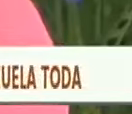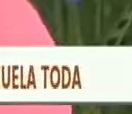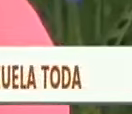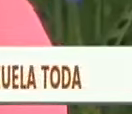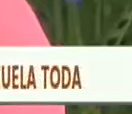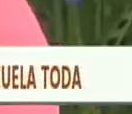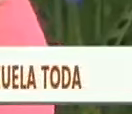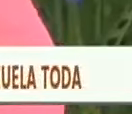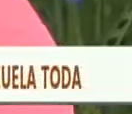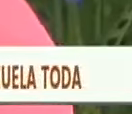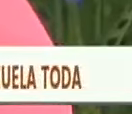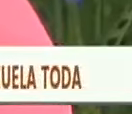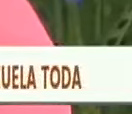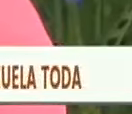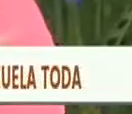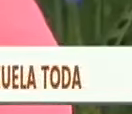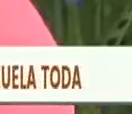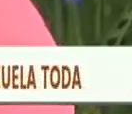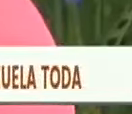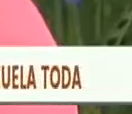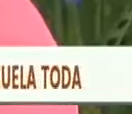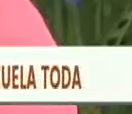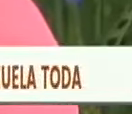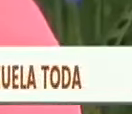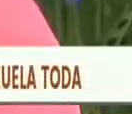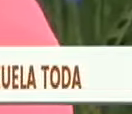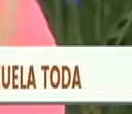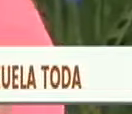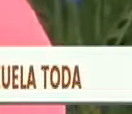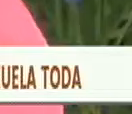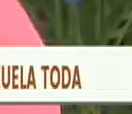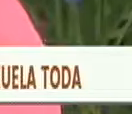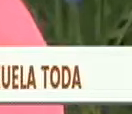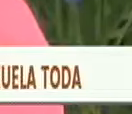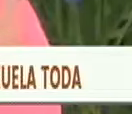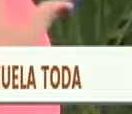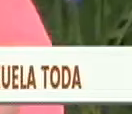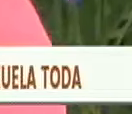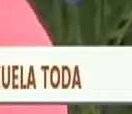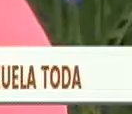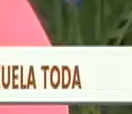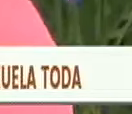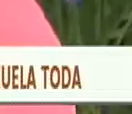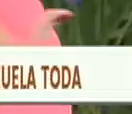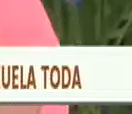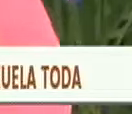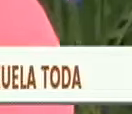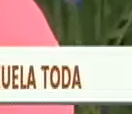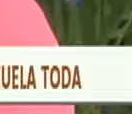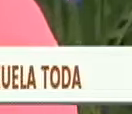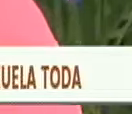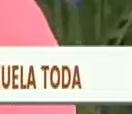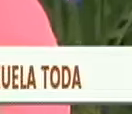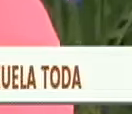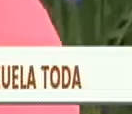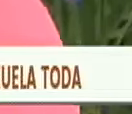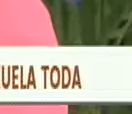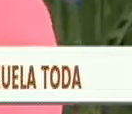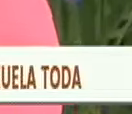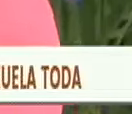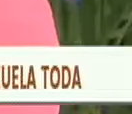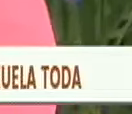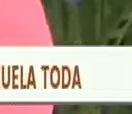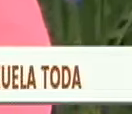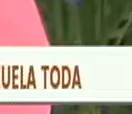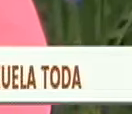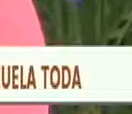marchas, movilizaciones multitudinarias, diversas. Queremos saludar a las mujeres, a los trabajadores, a las maestras, a la